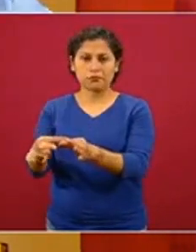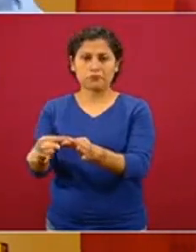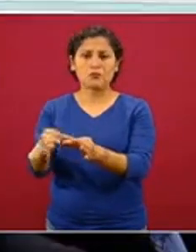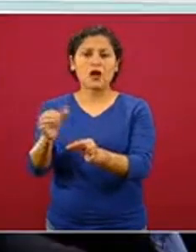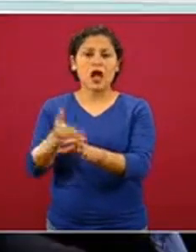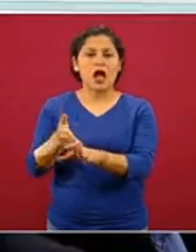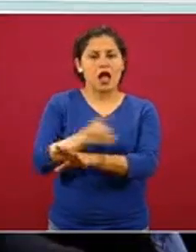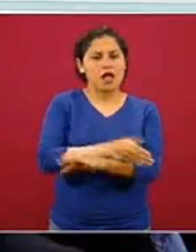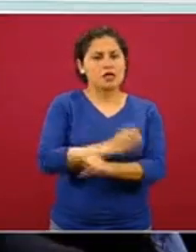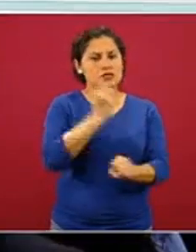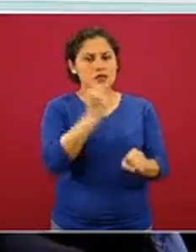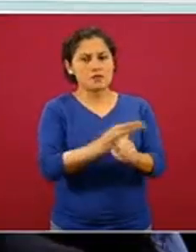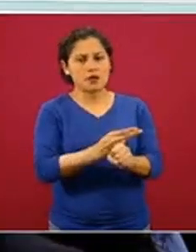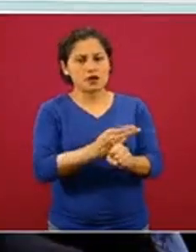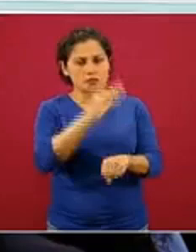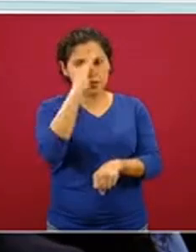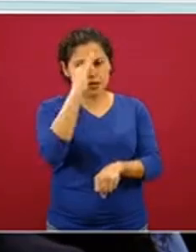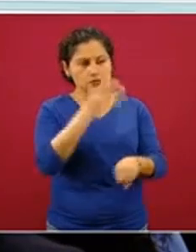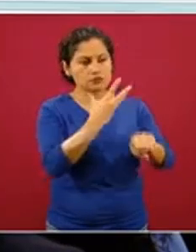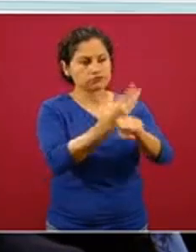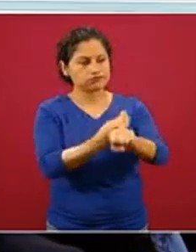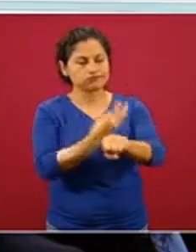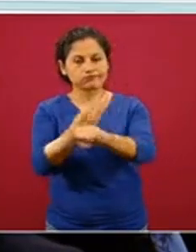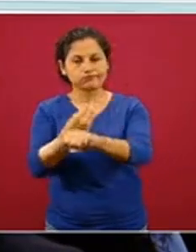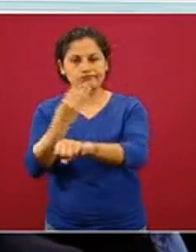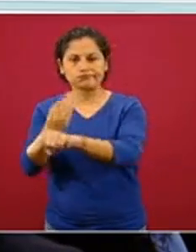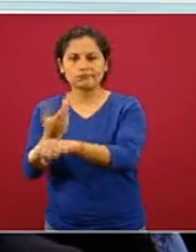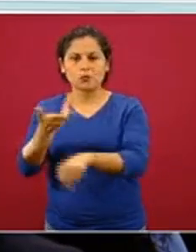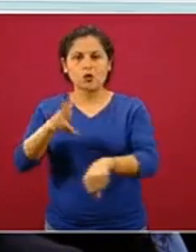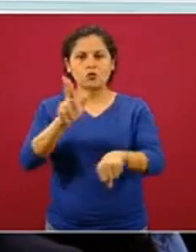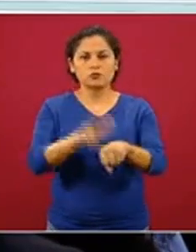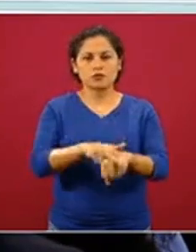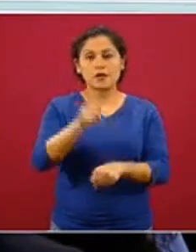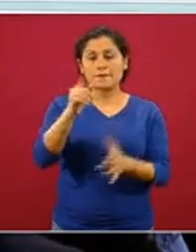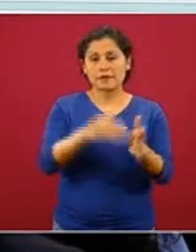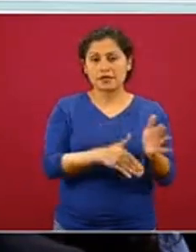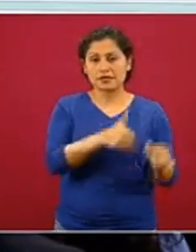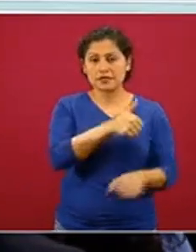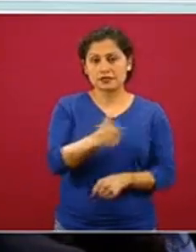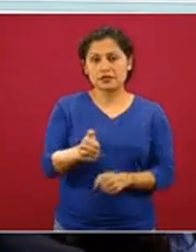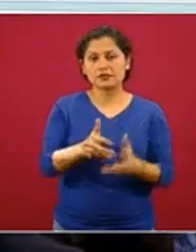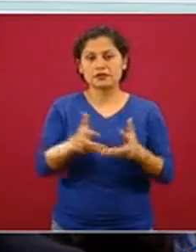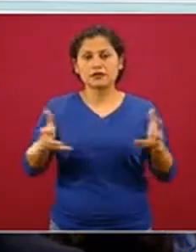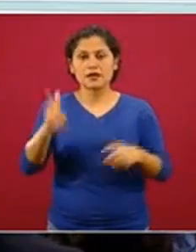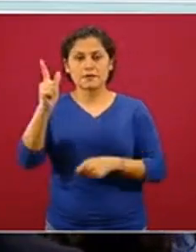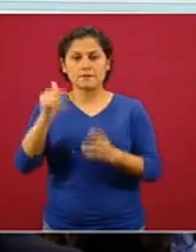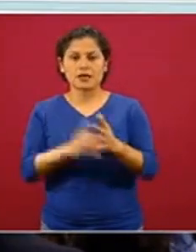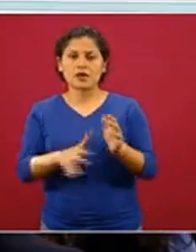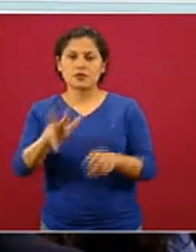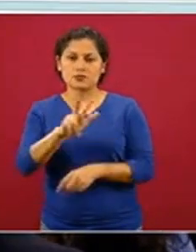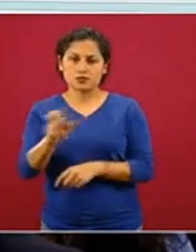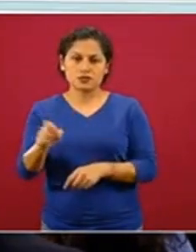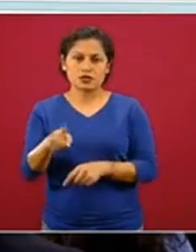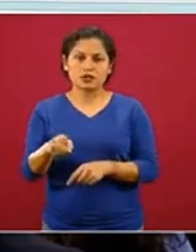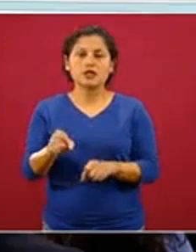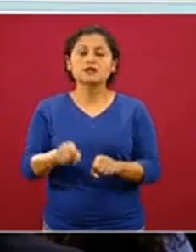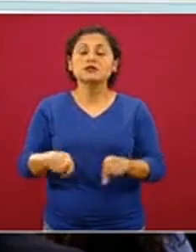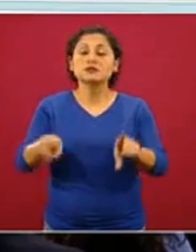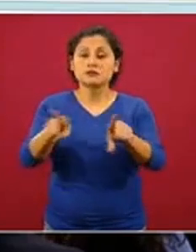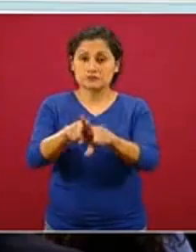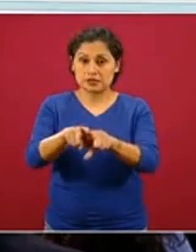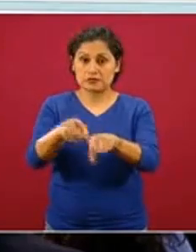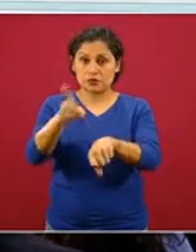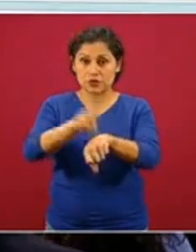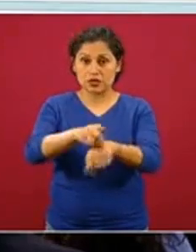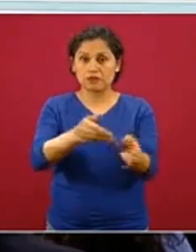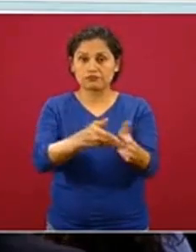fue aproximadamente 1.600 a 1.800 camas en un mismo día. Y aquí se ve